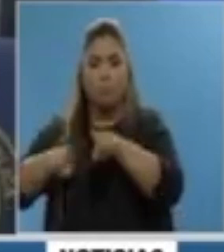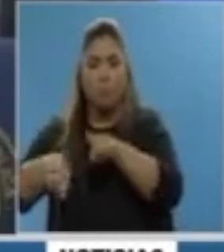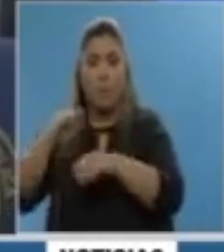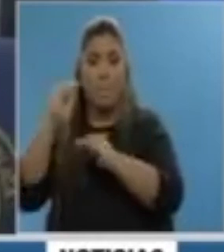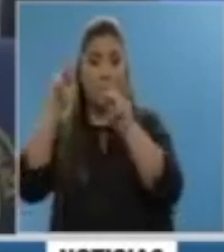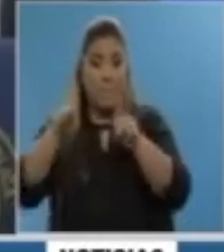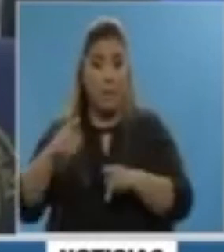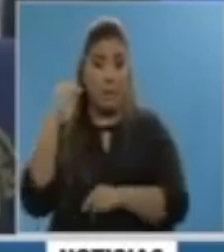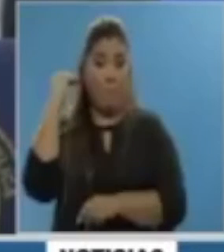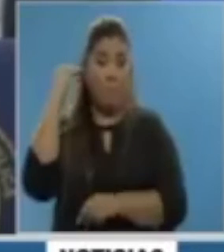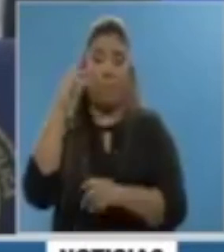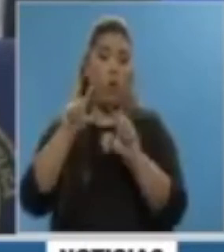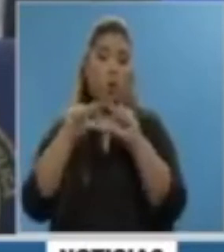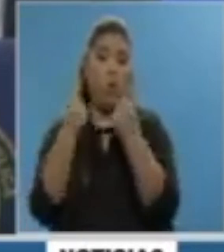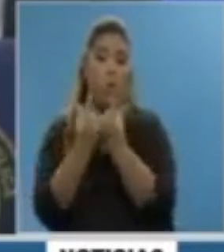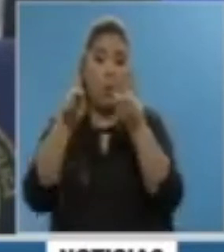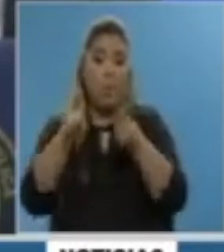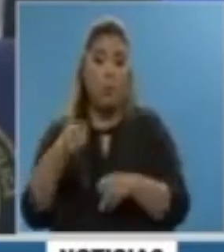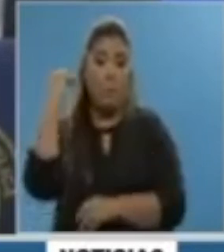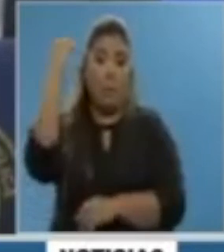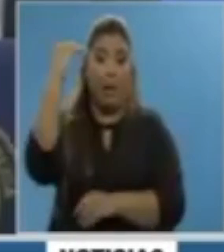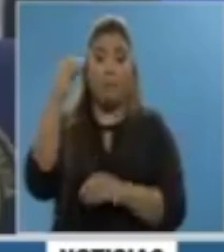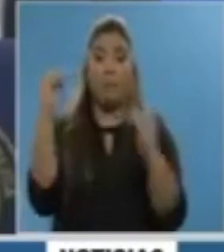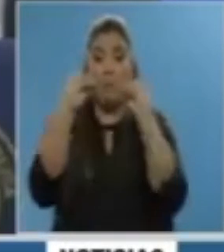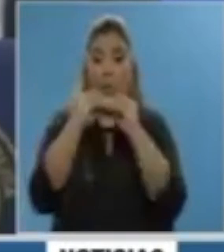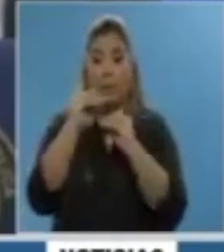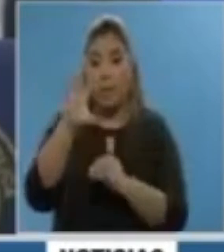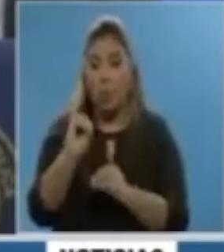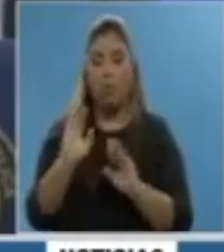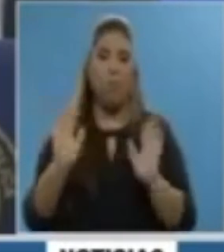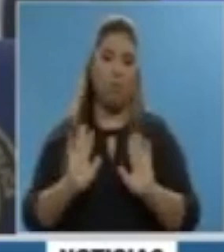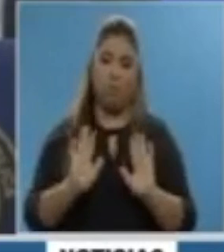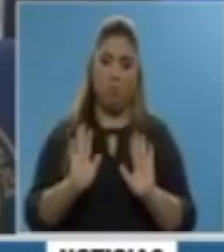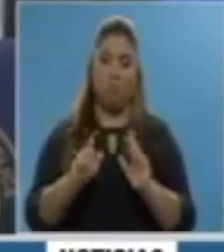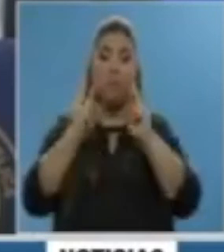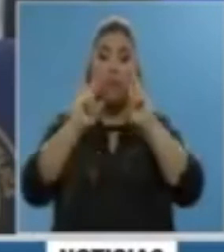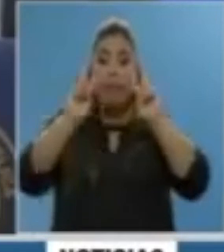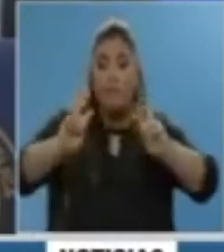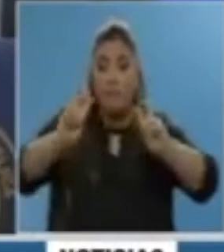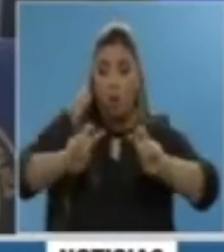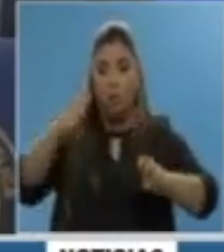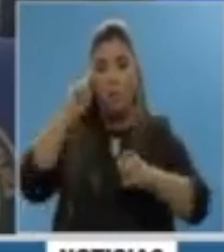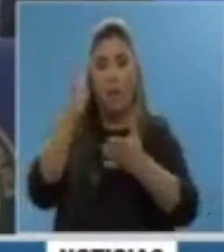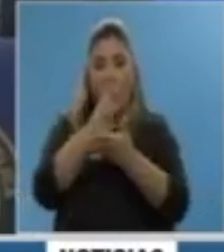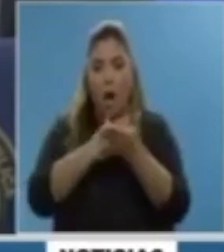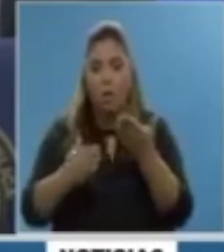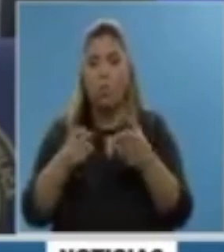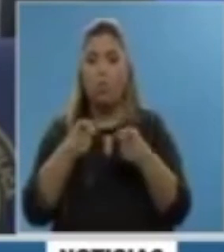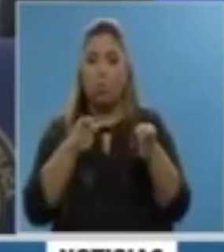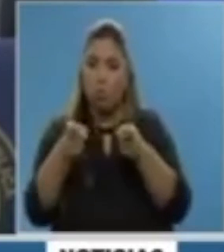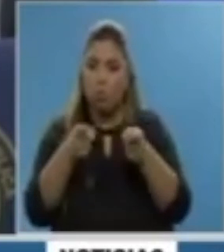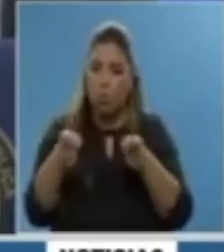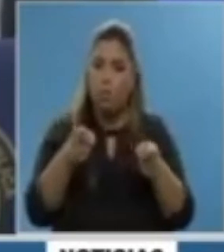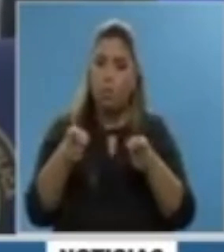de 50. Esto nuevamente es parte de la evaluación que tendremos que hacer para algunas medidas que son,